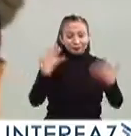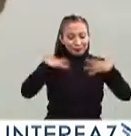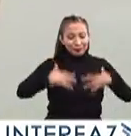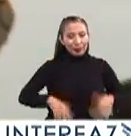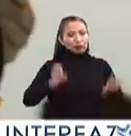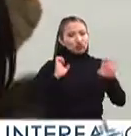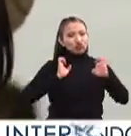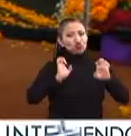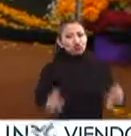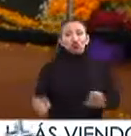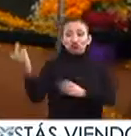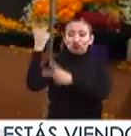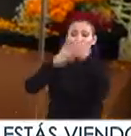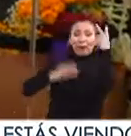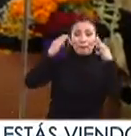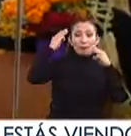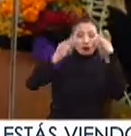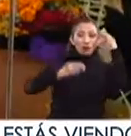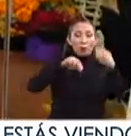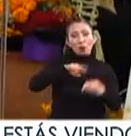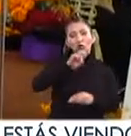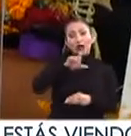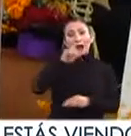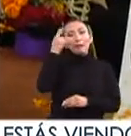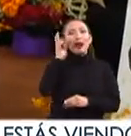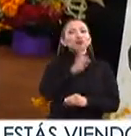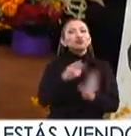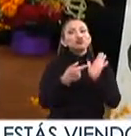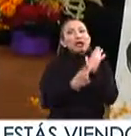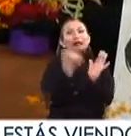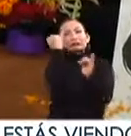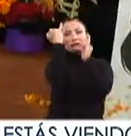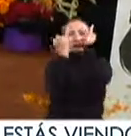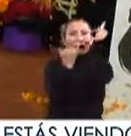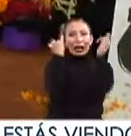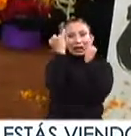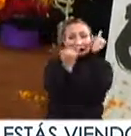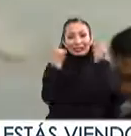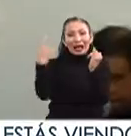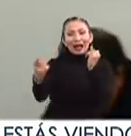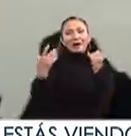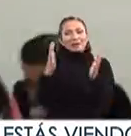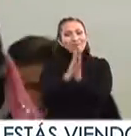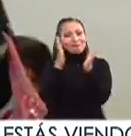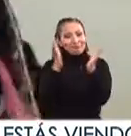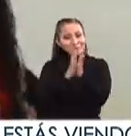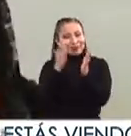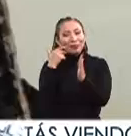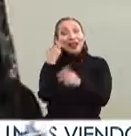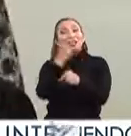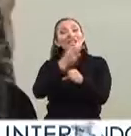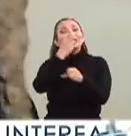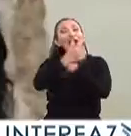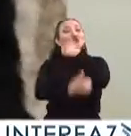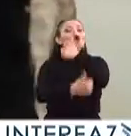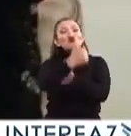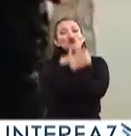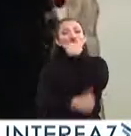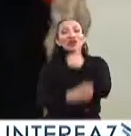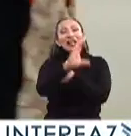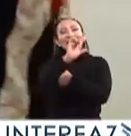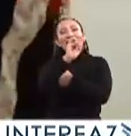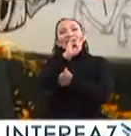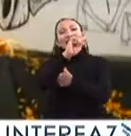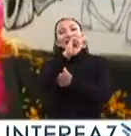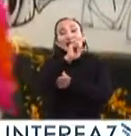Vestidas de gala, llegaron al Museo Nacional de Arte para dar muestra de la creatividad e ingenio de los participantes del tercer concurso de